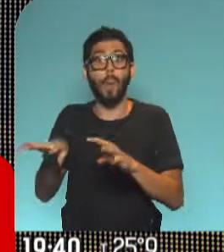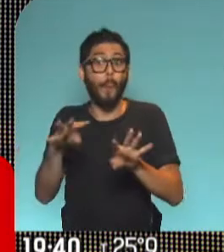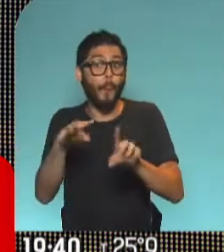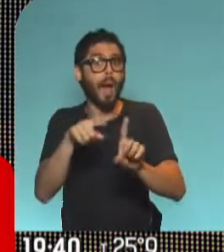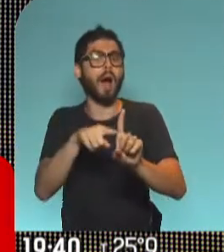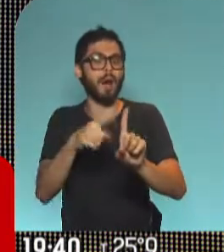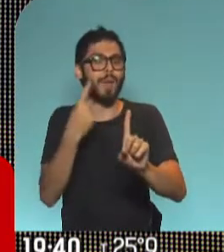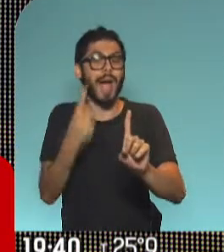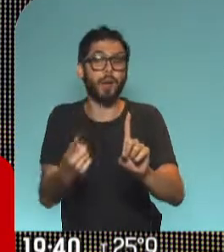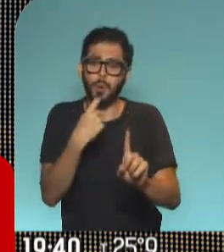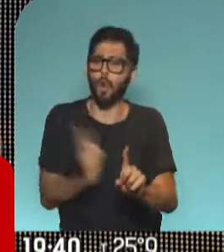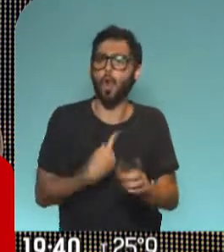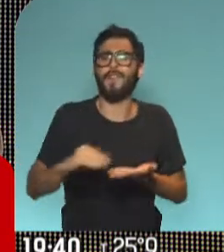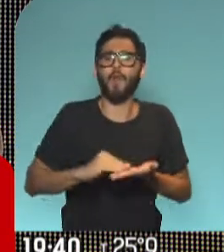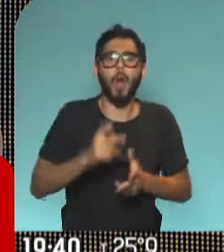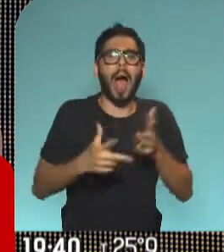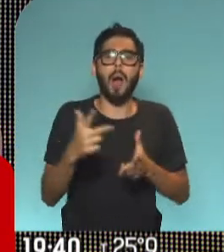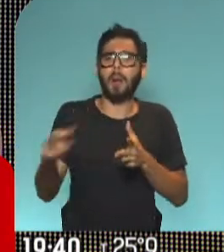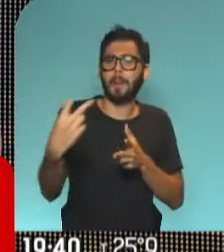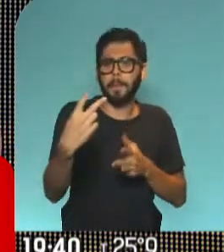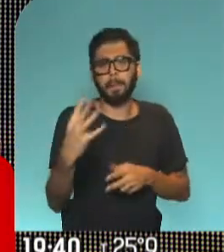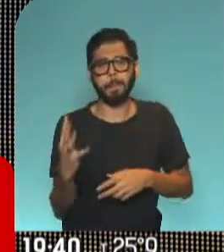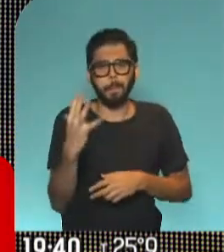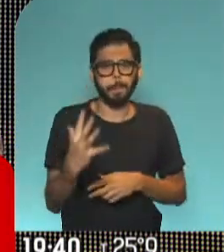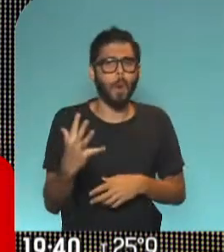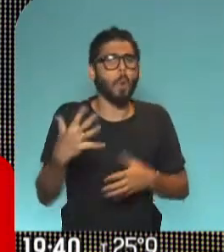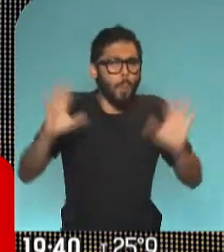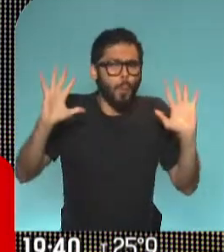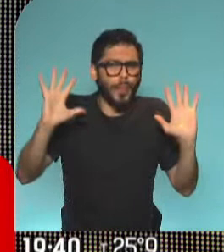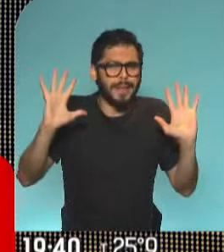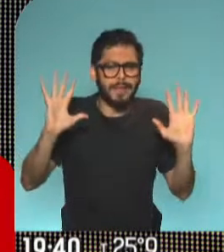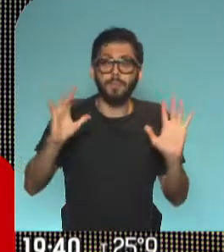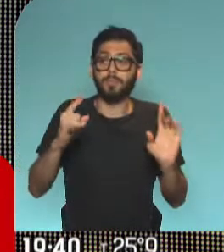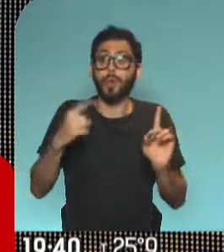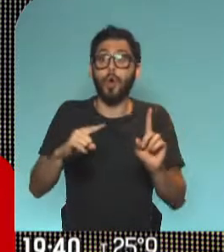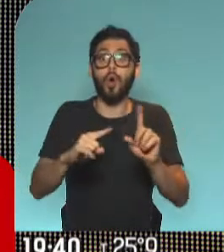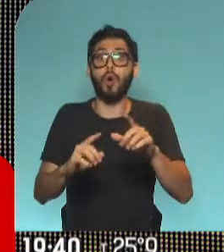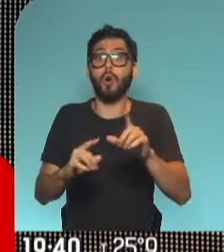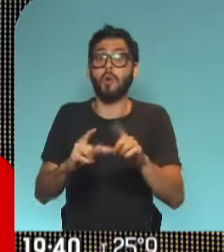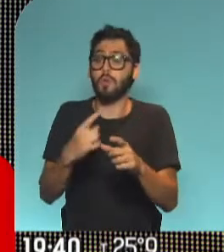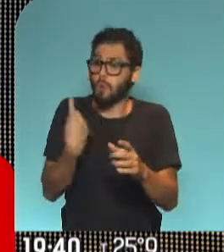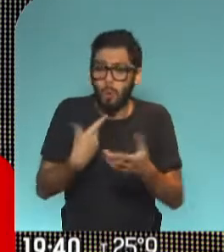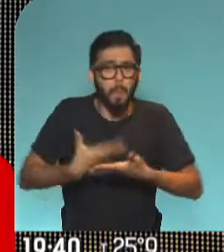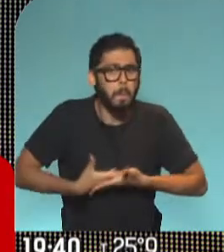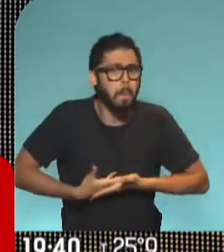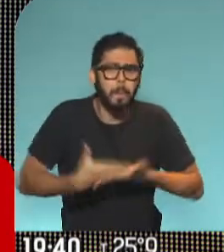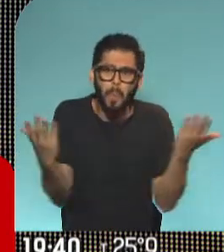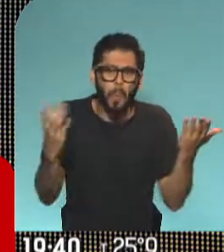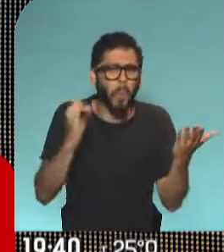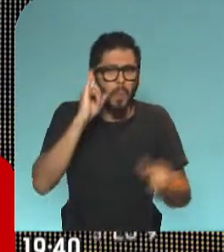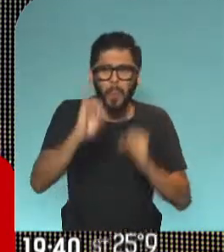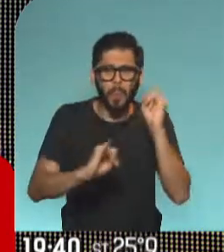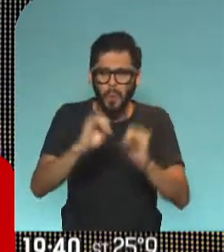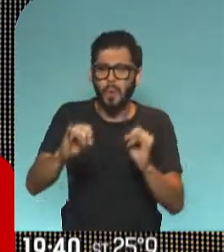lo que podemos decir nosotros, los funcionarios, y era totalmente planificado, expuesto públicamente, que digamos, y